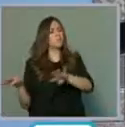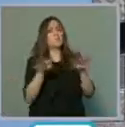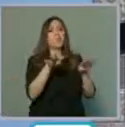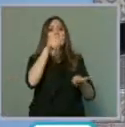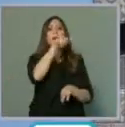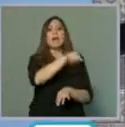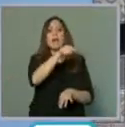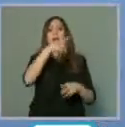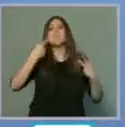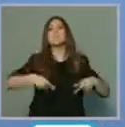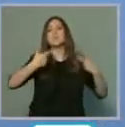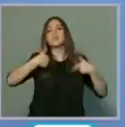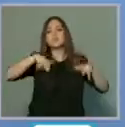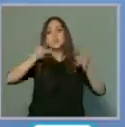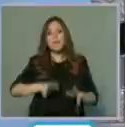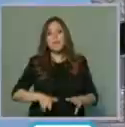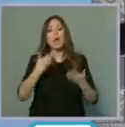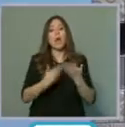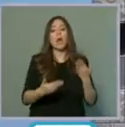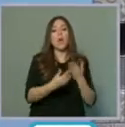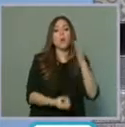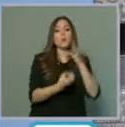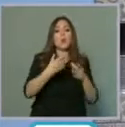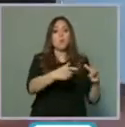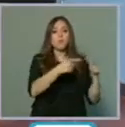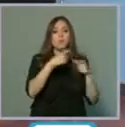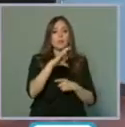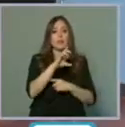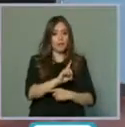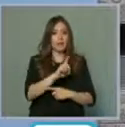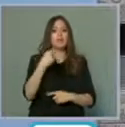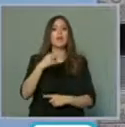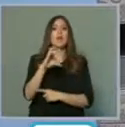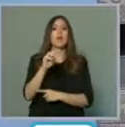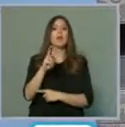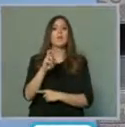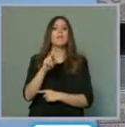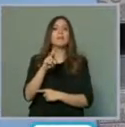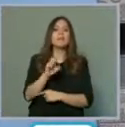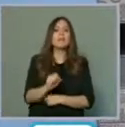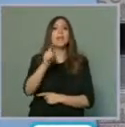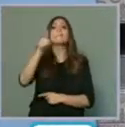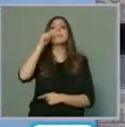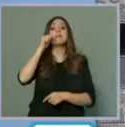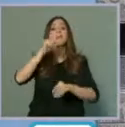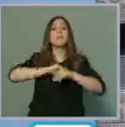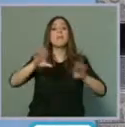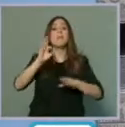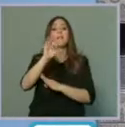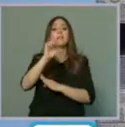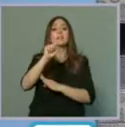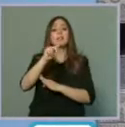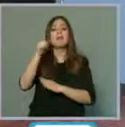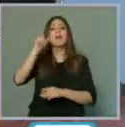la comunidad. Acaba de sacar un nuevo disco, se llama Covers. Y lo más padre es que lo va a estar presentando mañana en Festiva, en el Centro Cultural de